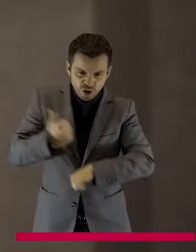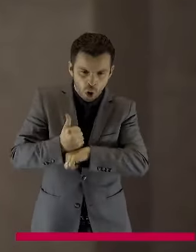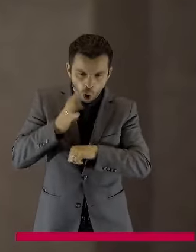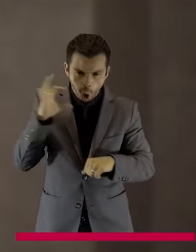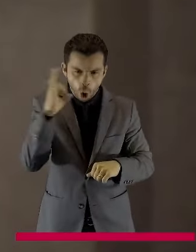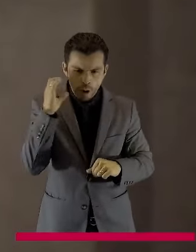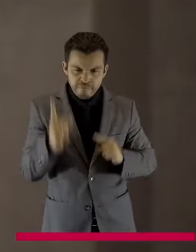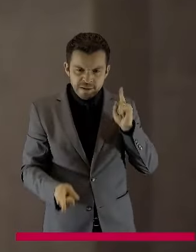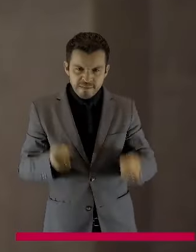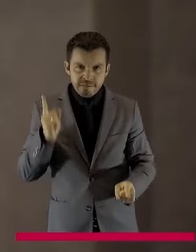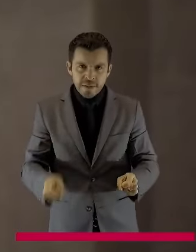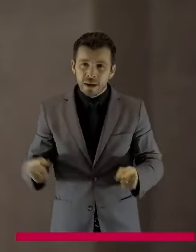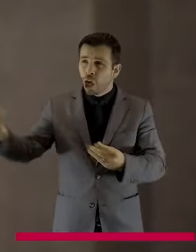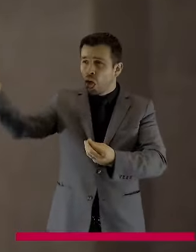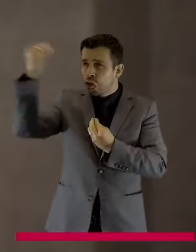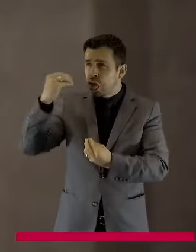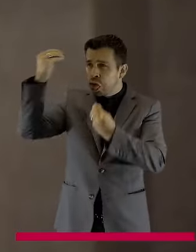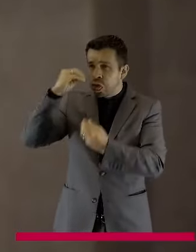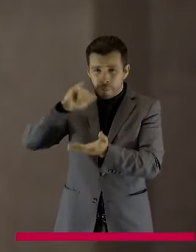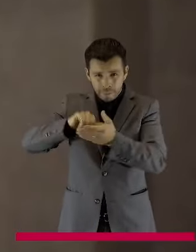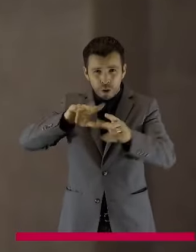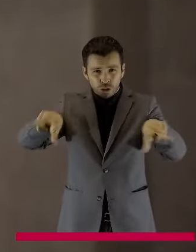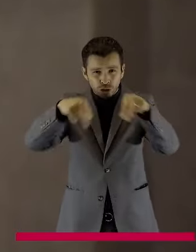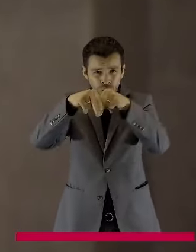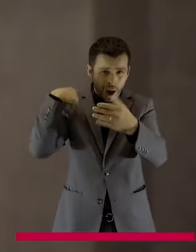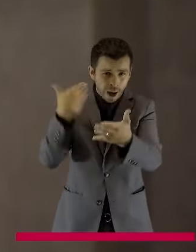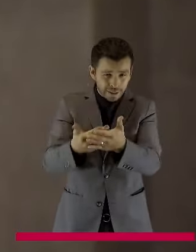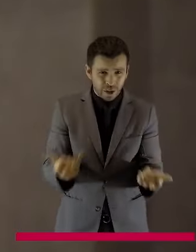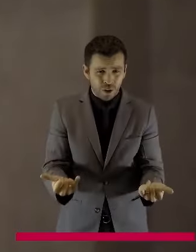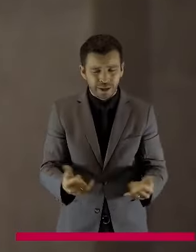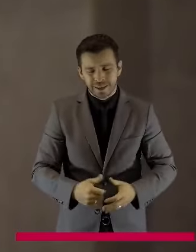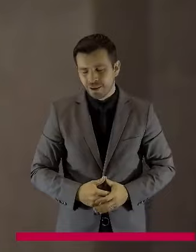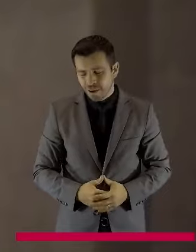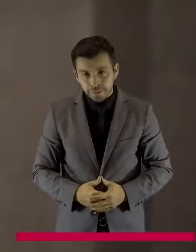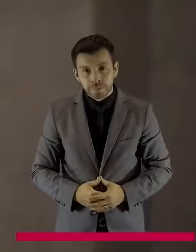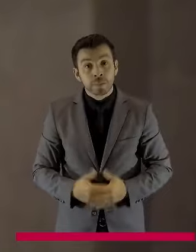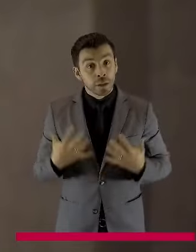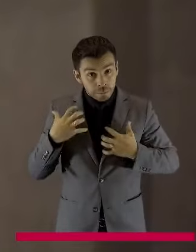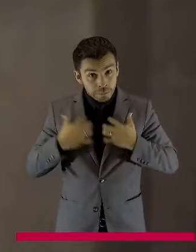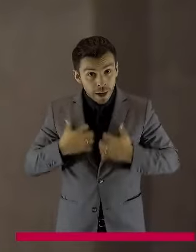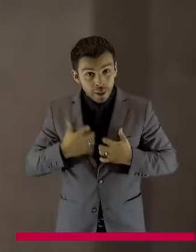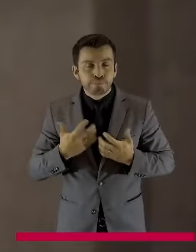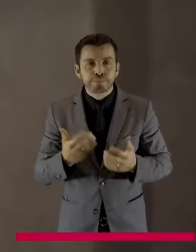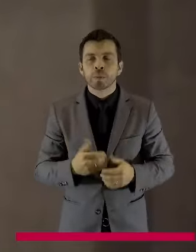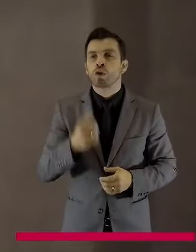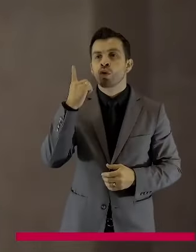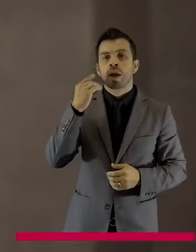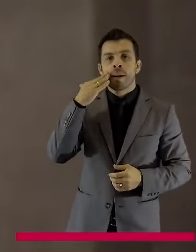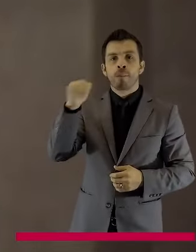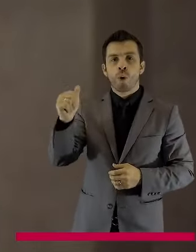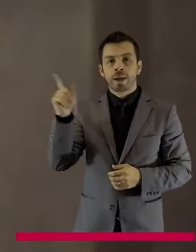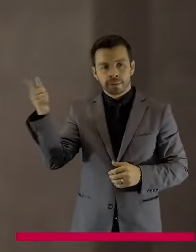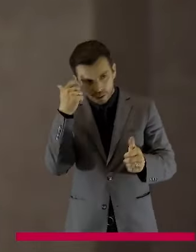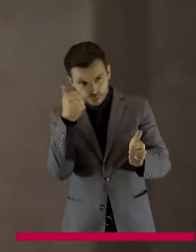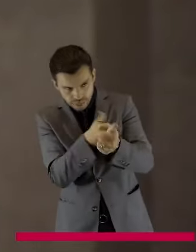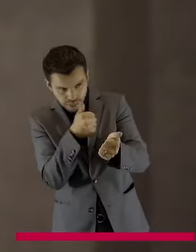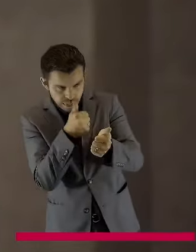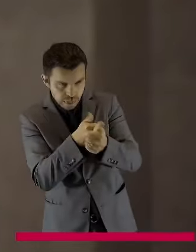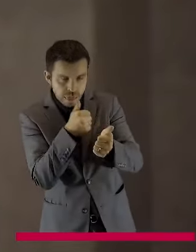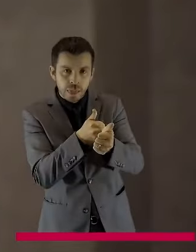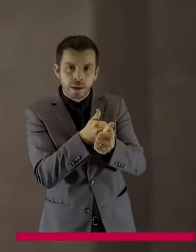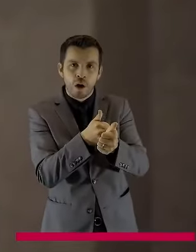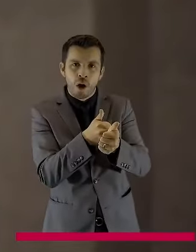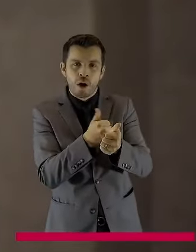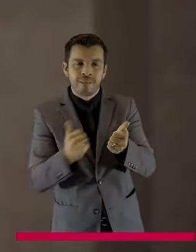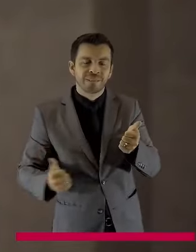patriarcales con las que nos han formado como sociedad. Vivir sin miedo es que a una mujer no la acosen o no